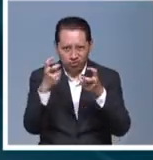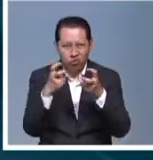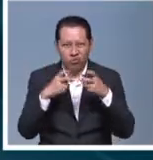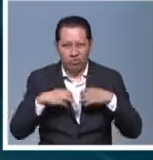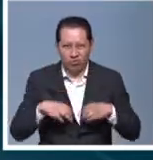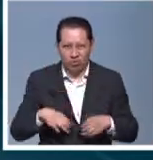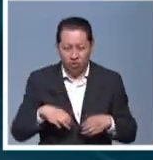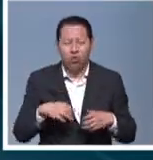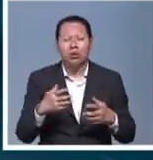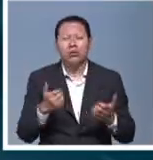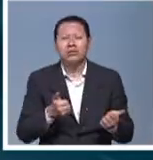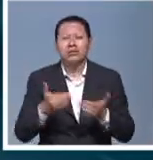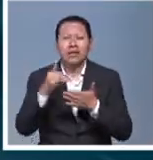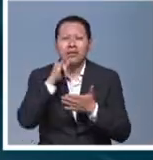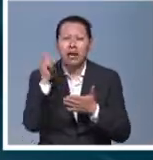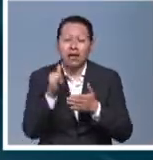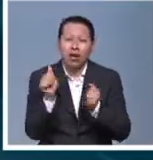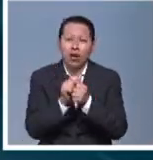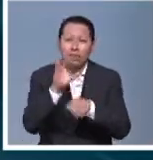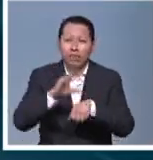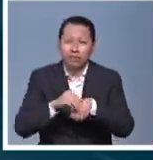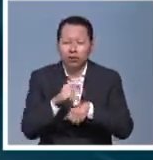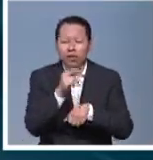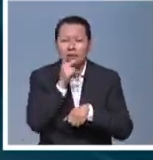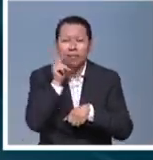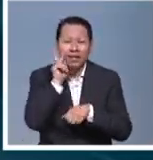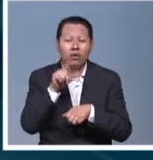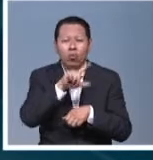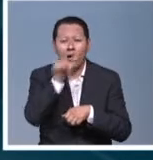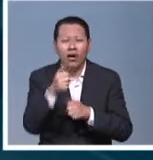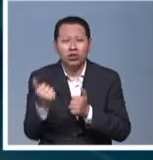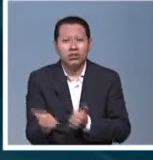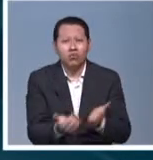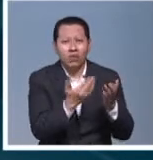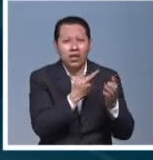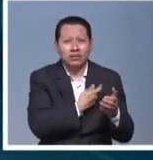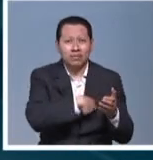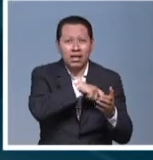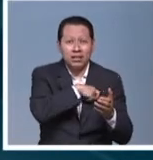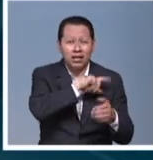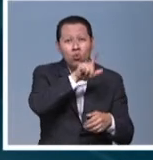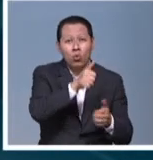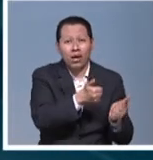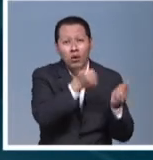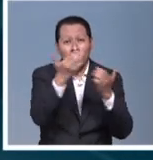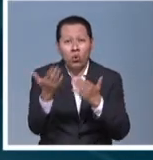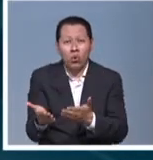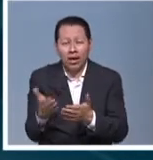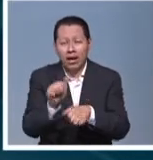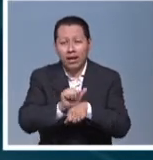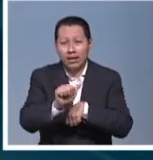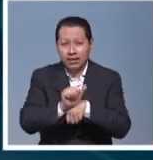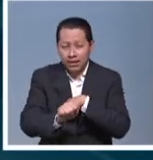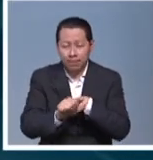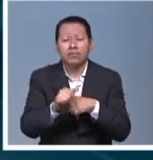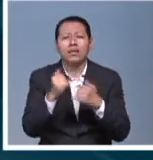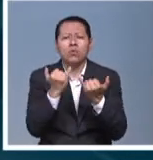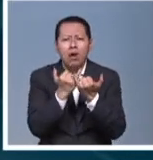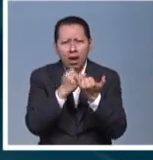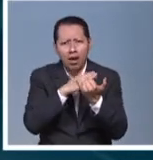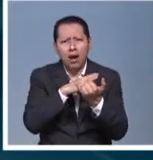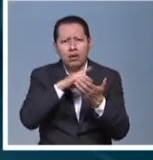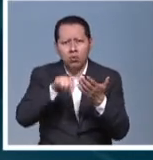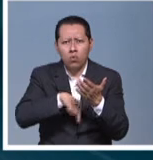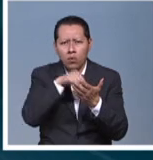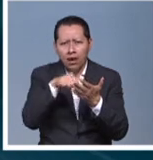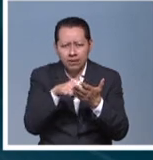del Papa, y de cómo llegó después a España y volvió a Argentina. También tienen lugar, en esta